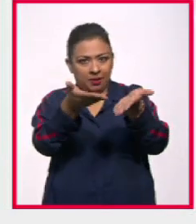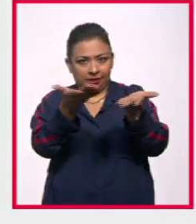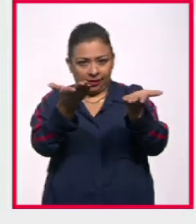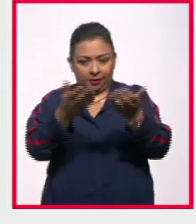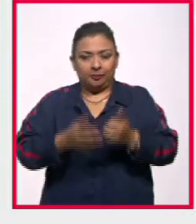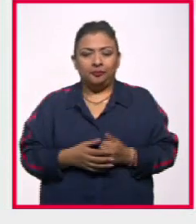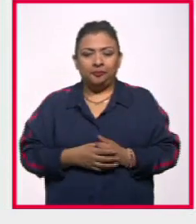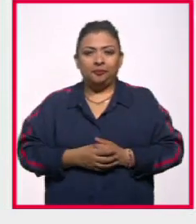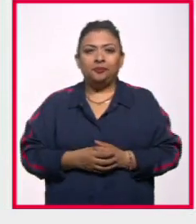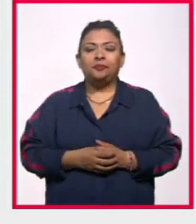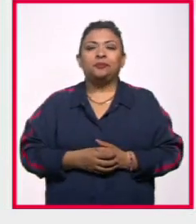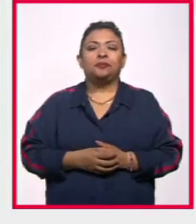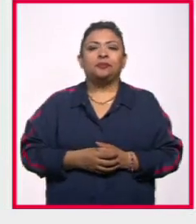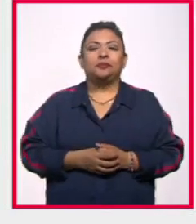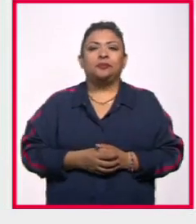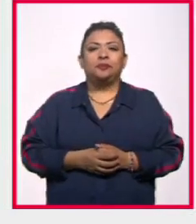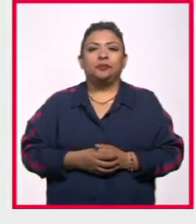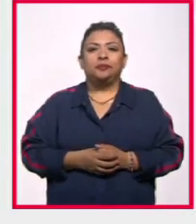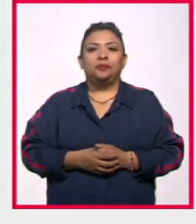dijo.